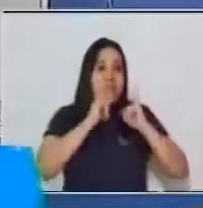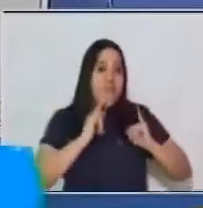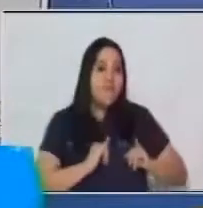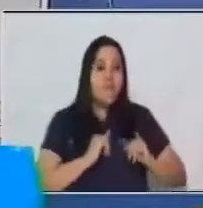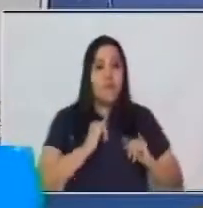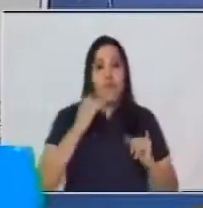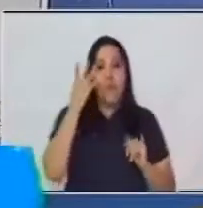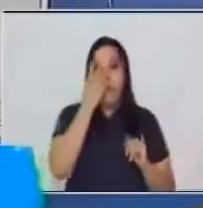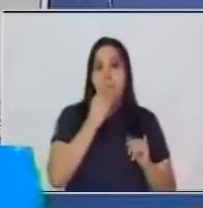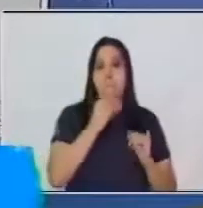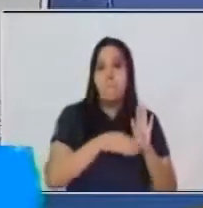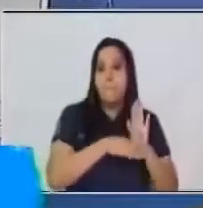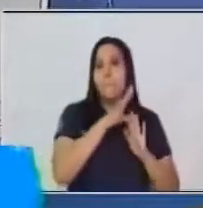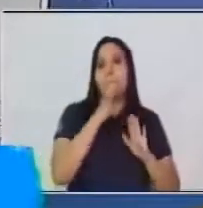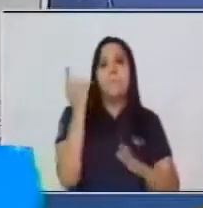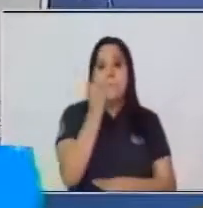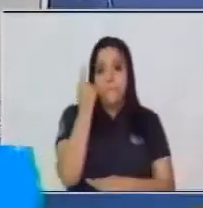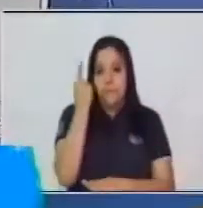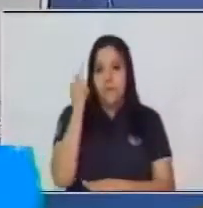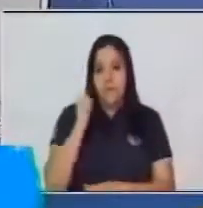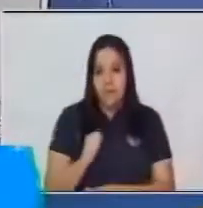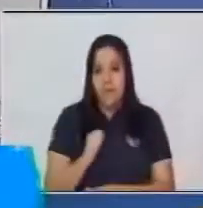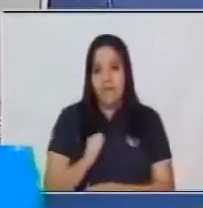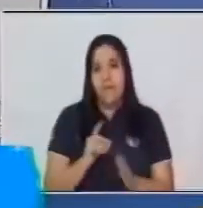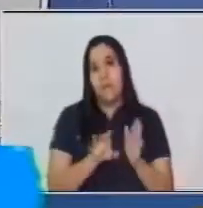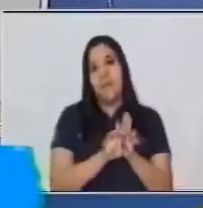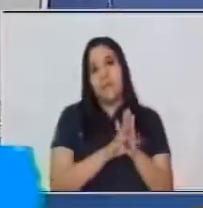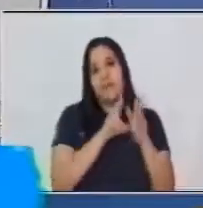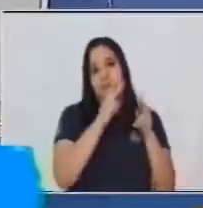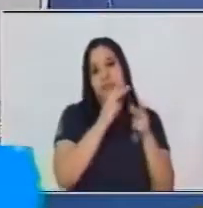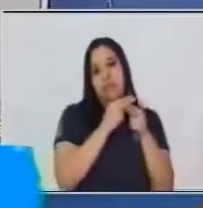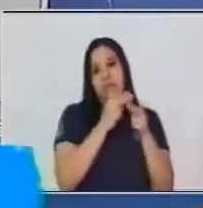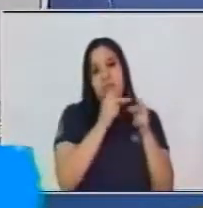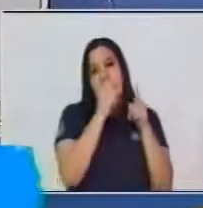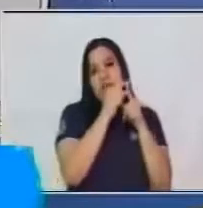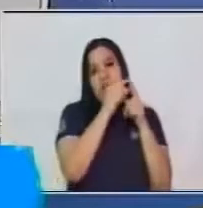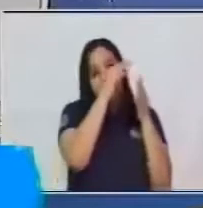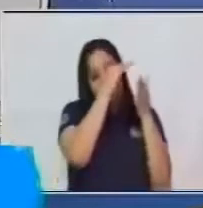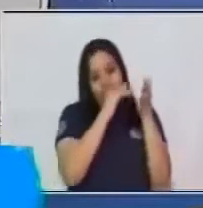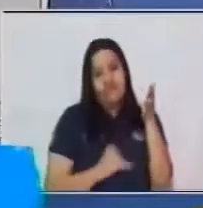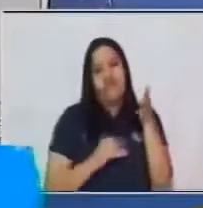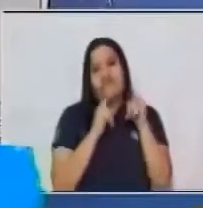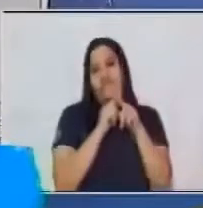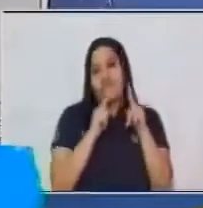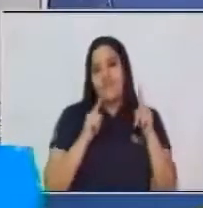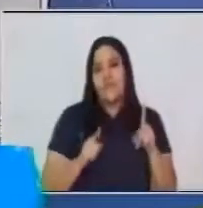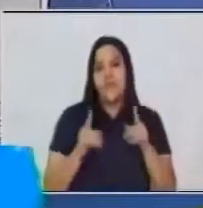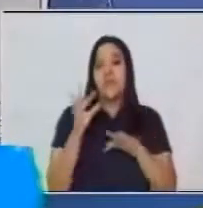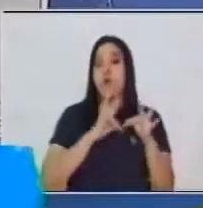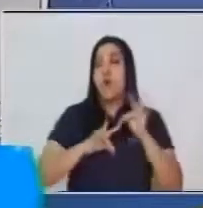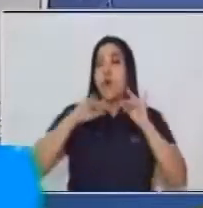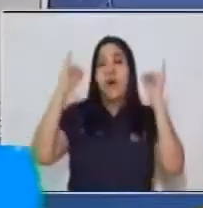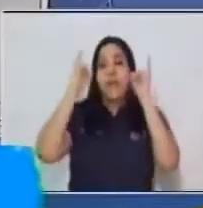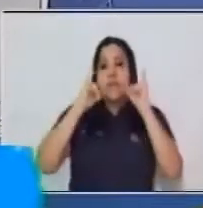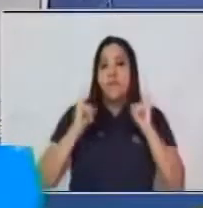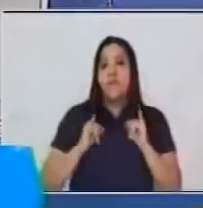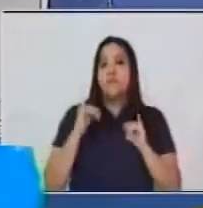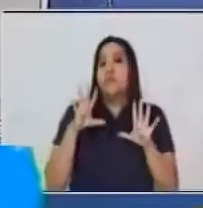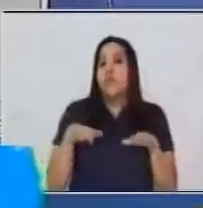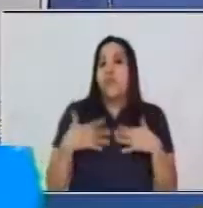interesante. Porque a un texto nosotros tenemos amplitud para escribir, pero a partir de dibujos, ¿cómo lo puedes hacer tú,